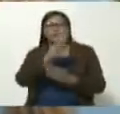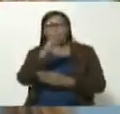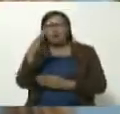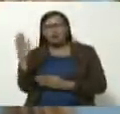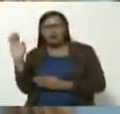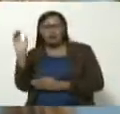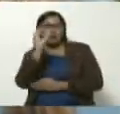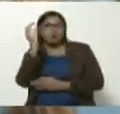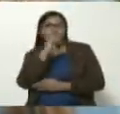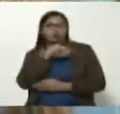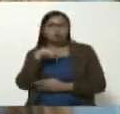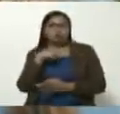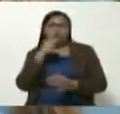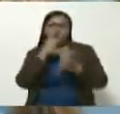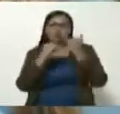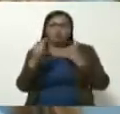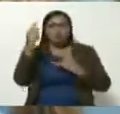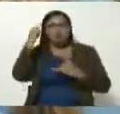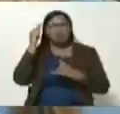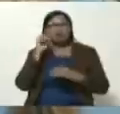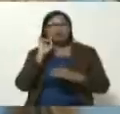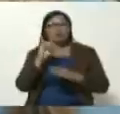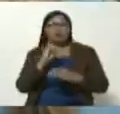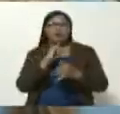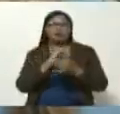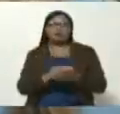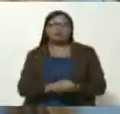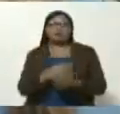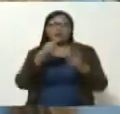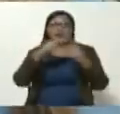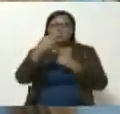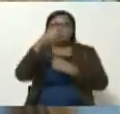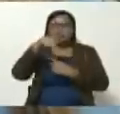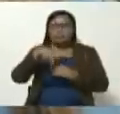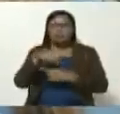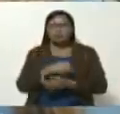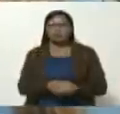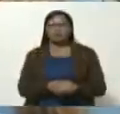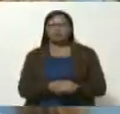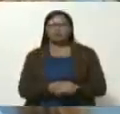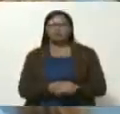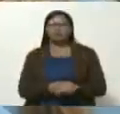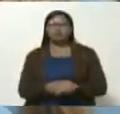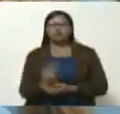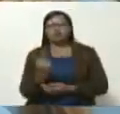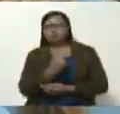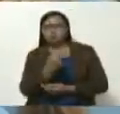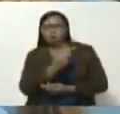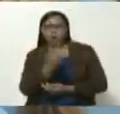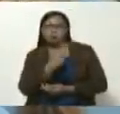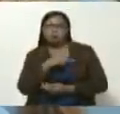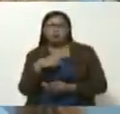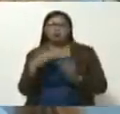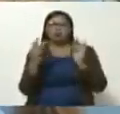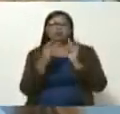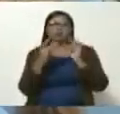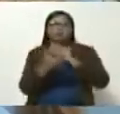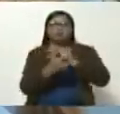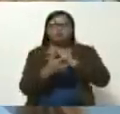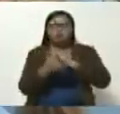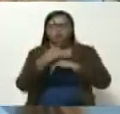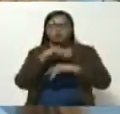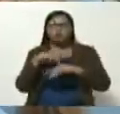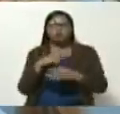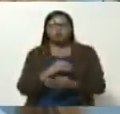ya este sería nuestro último día de transmisión en 360 desde acá, Boris Castellano y María Gabriela Rodríguez, nuestras redes sociales vean